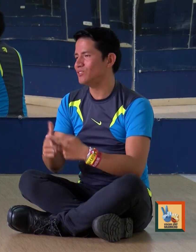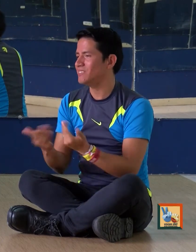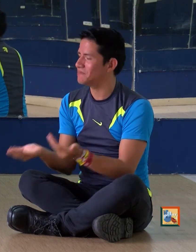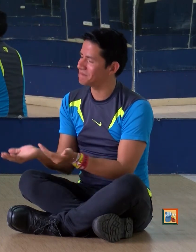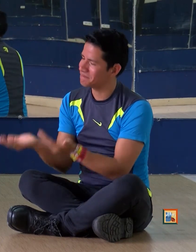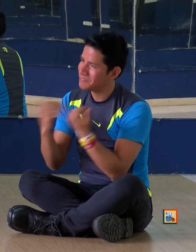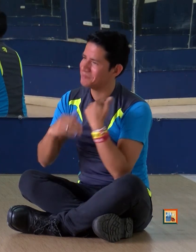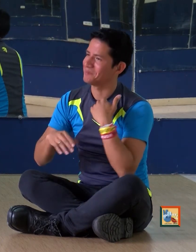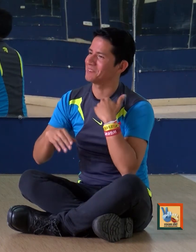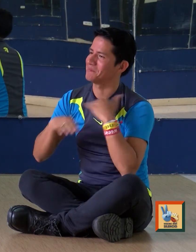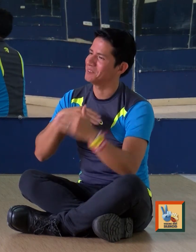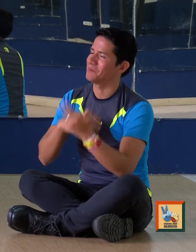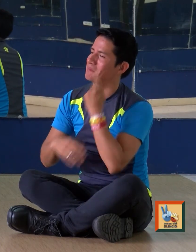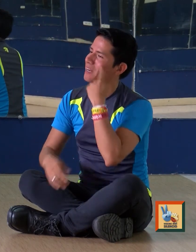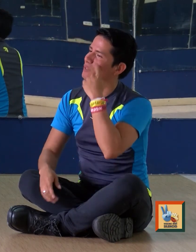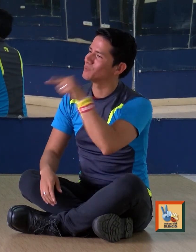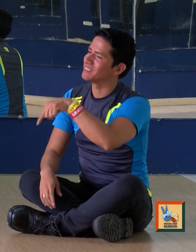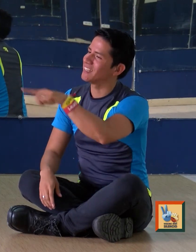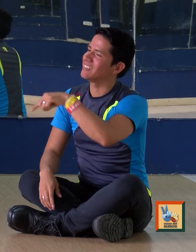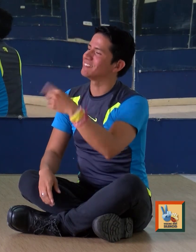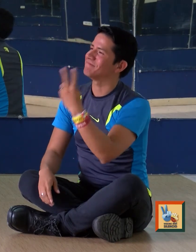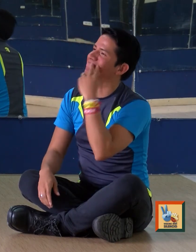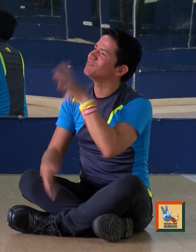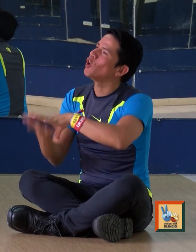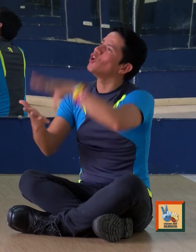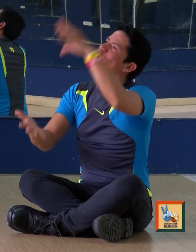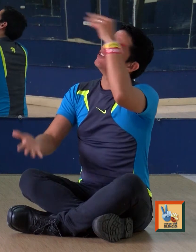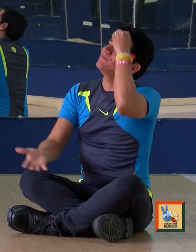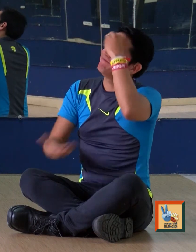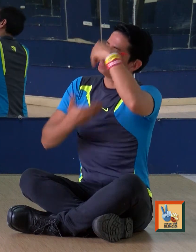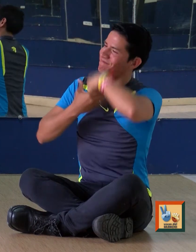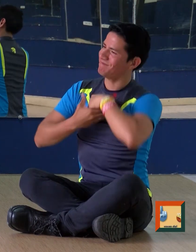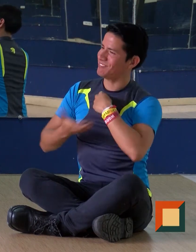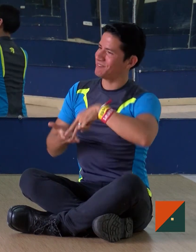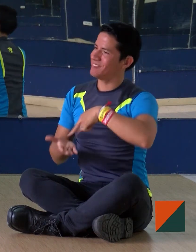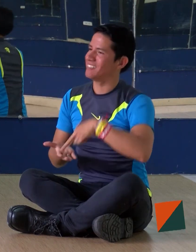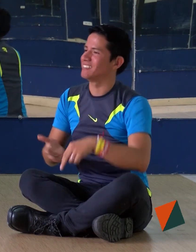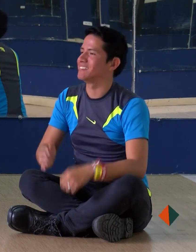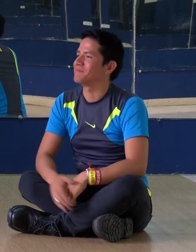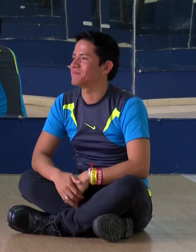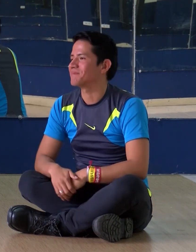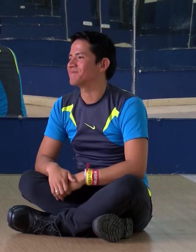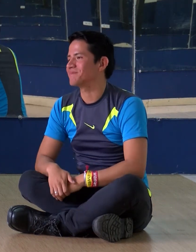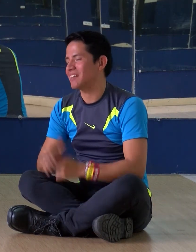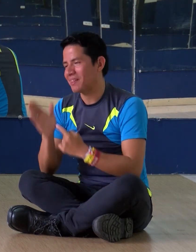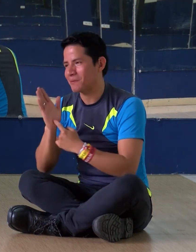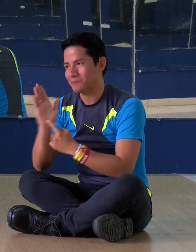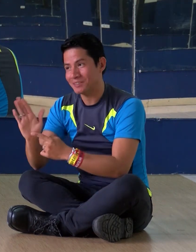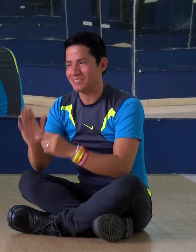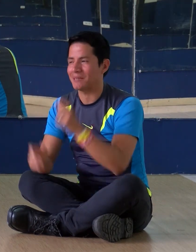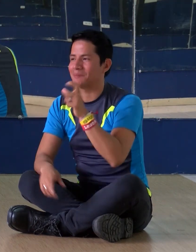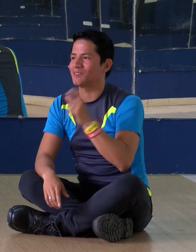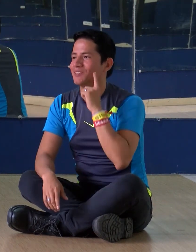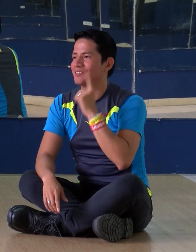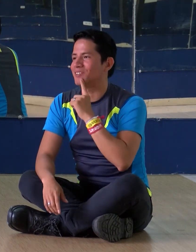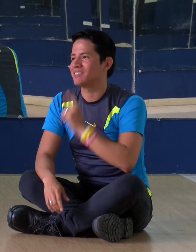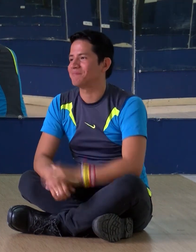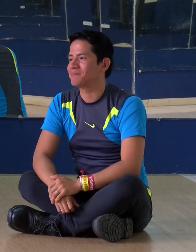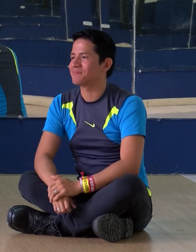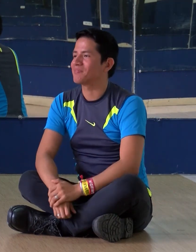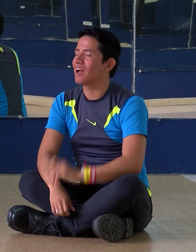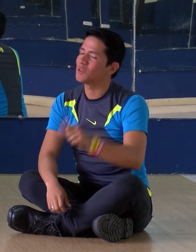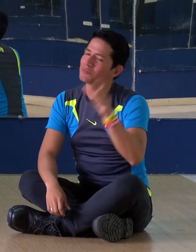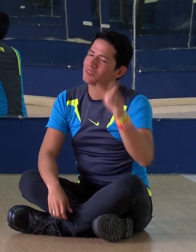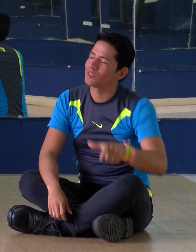sin duda pensarían que es imposible. Pero no es así. Nosotros podemos hacerlo. Podemos aprender y podemos salir adelante.